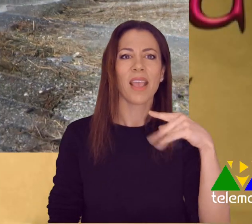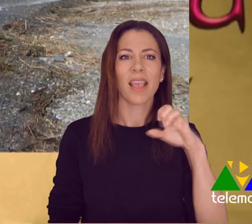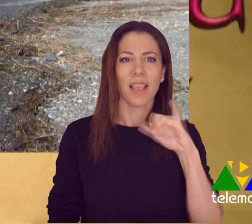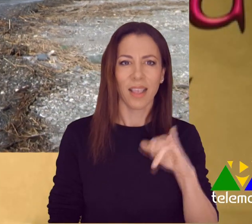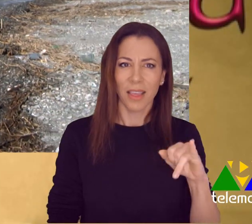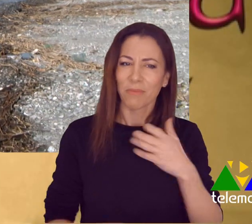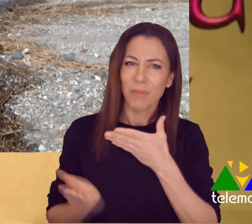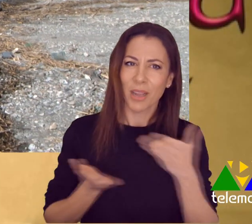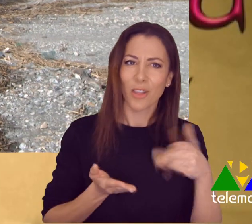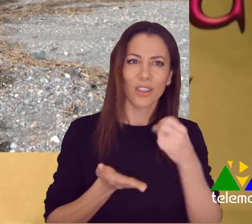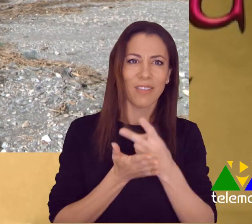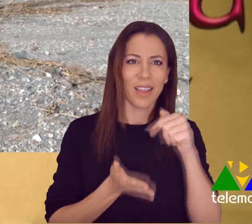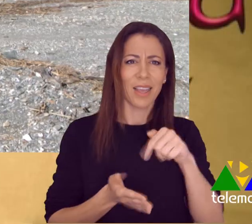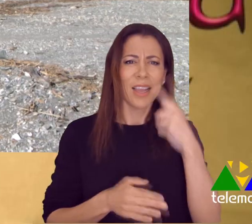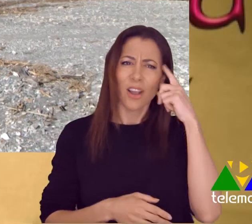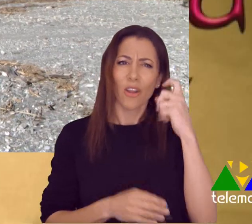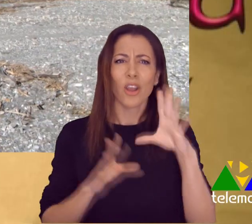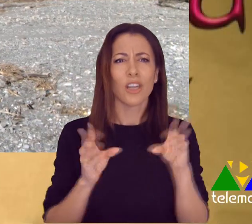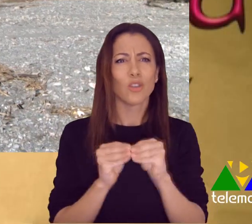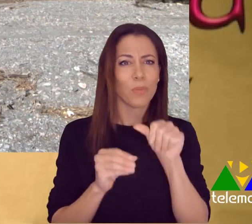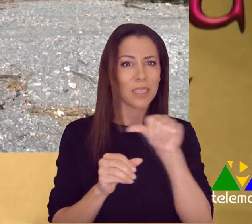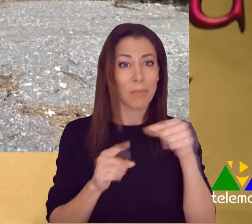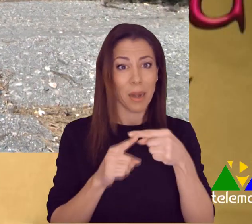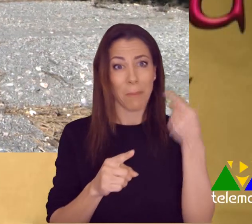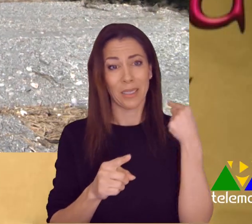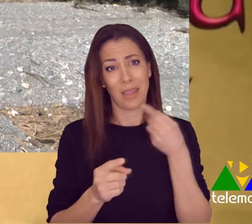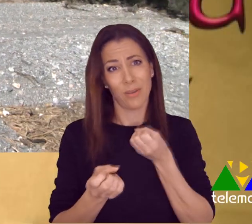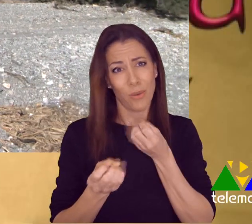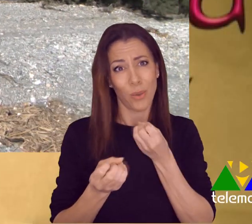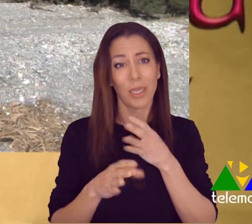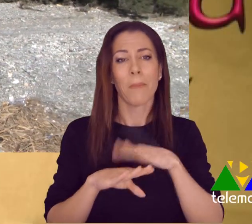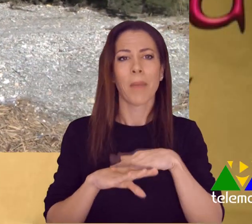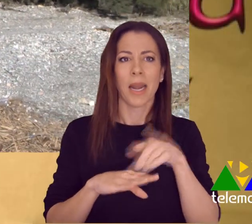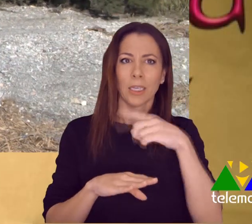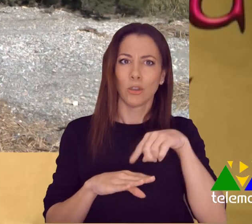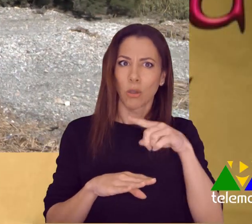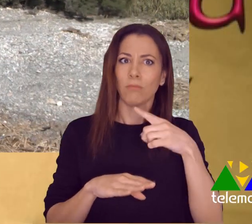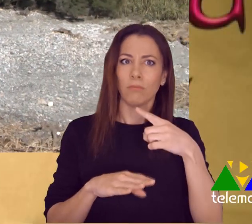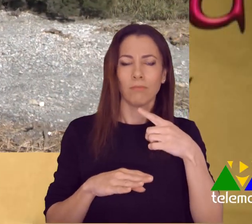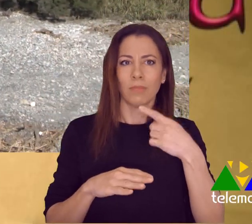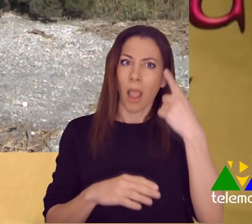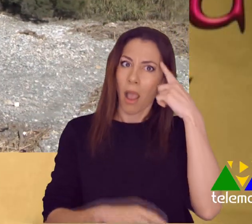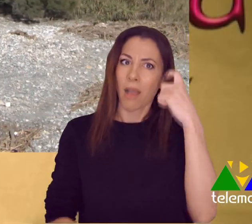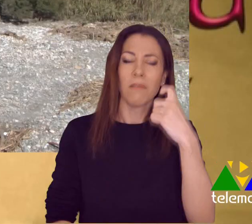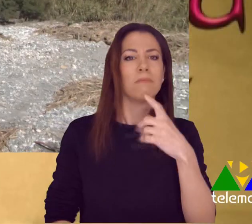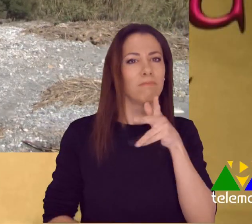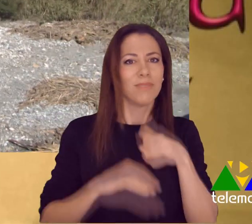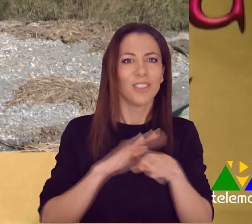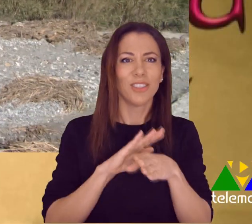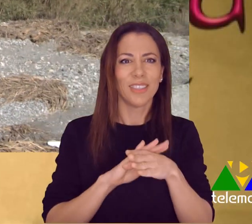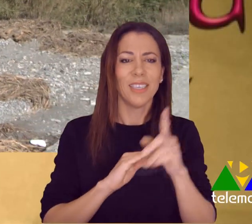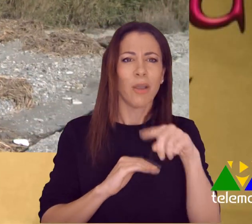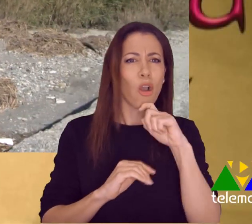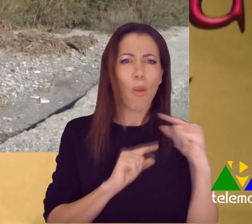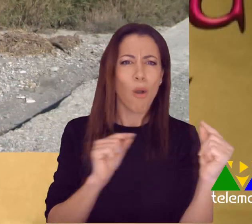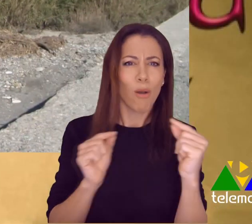nosotros. Vamos a recordar un poquito de resumen de lo que hablábamos la semana pasada para poner al día a nuestra gente. Hablábamos de esos litigios